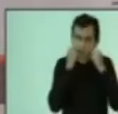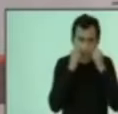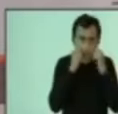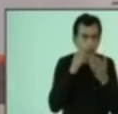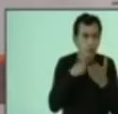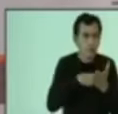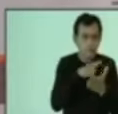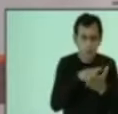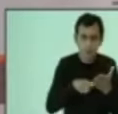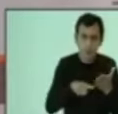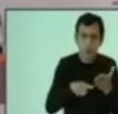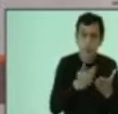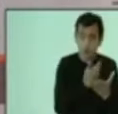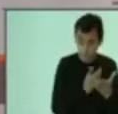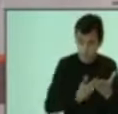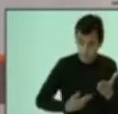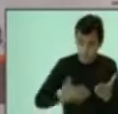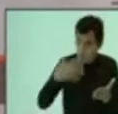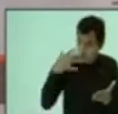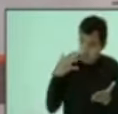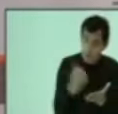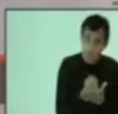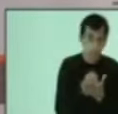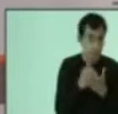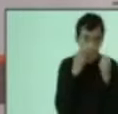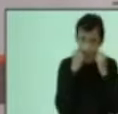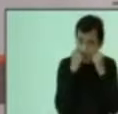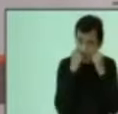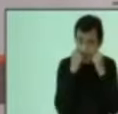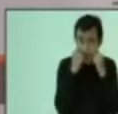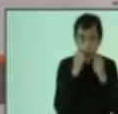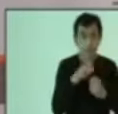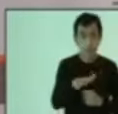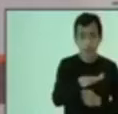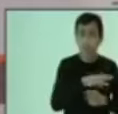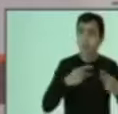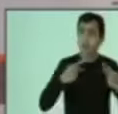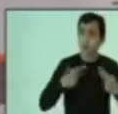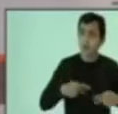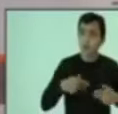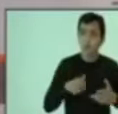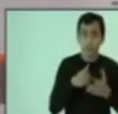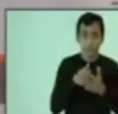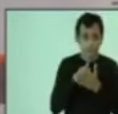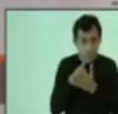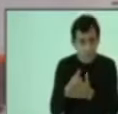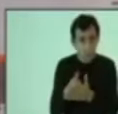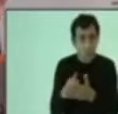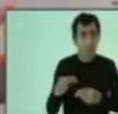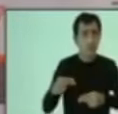presidente municipal, hay que apoyar como ciudadanos a gestionar a través de empresas